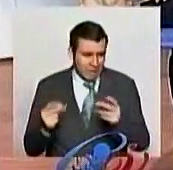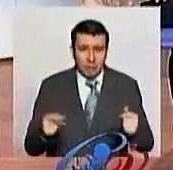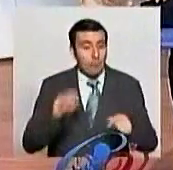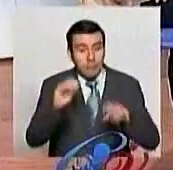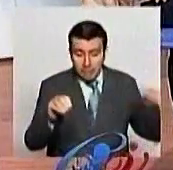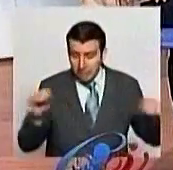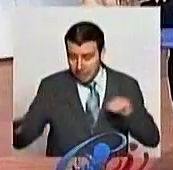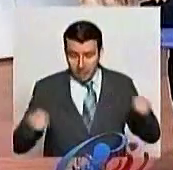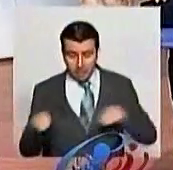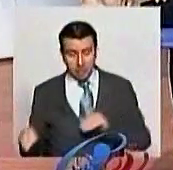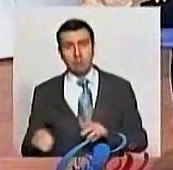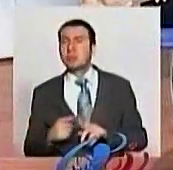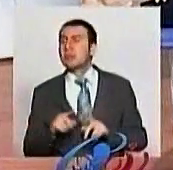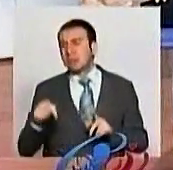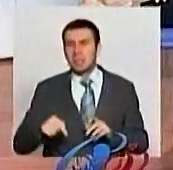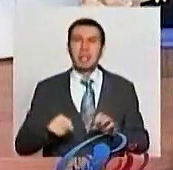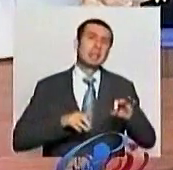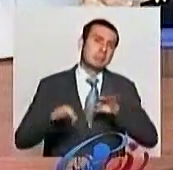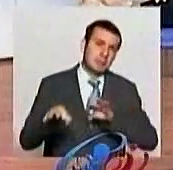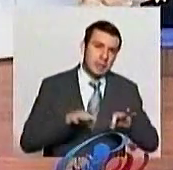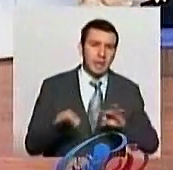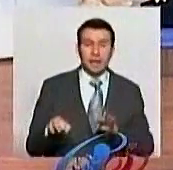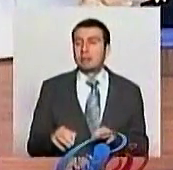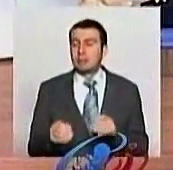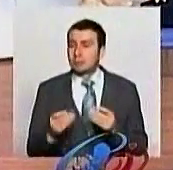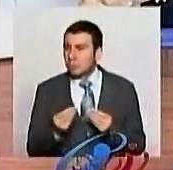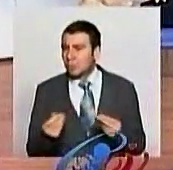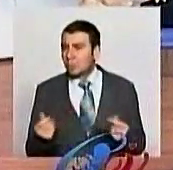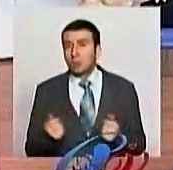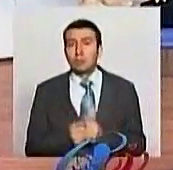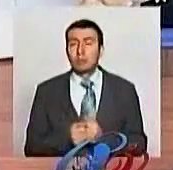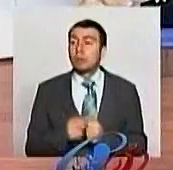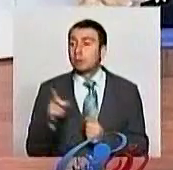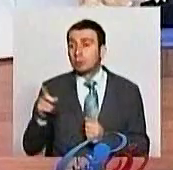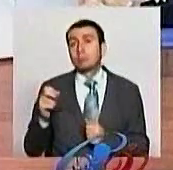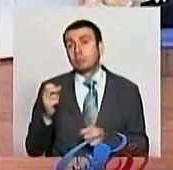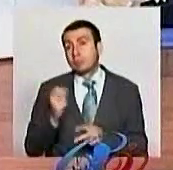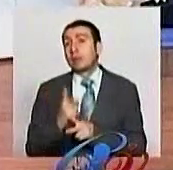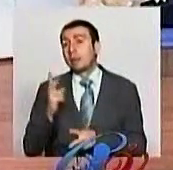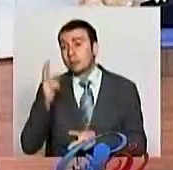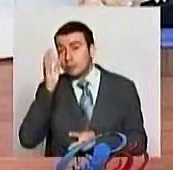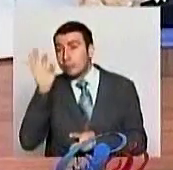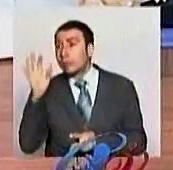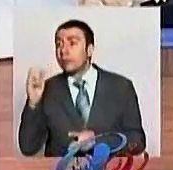Porque acá ya es con la vida del paciente, que es muy importante.